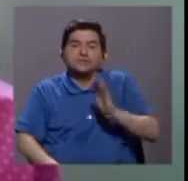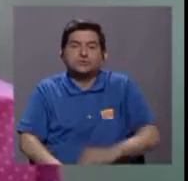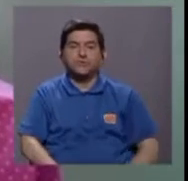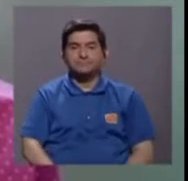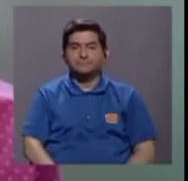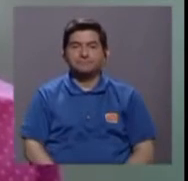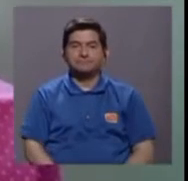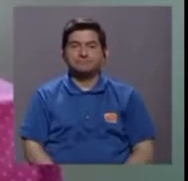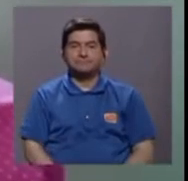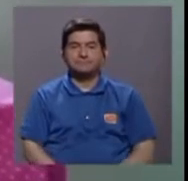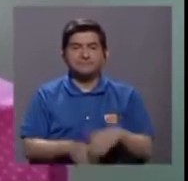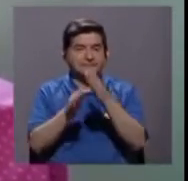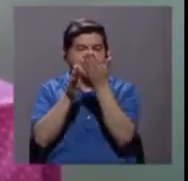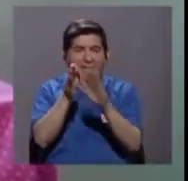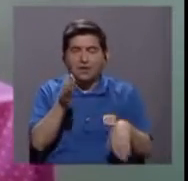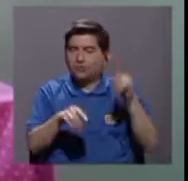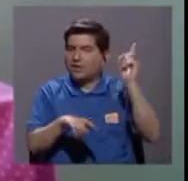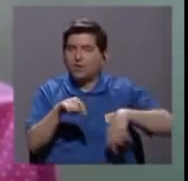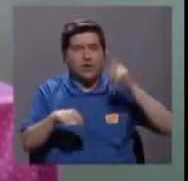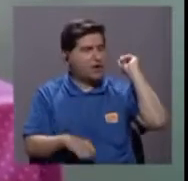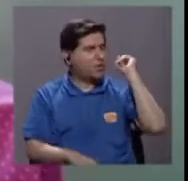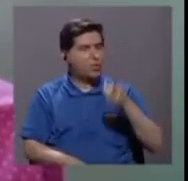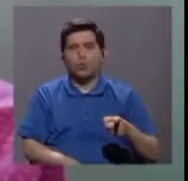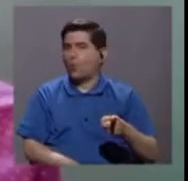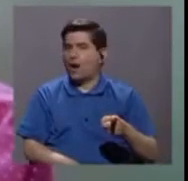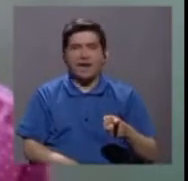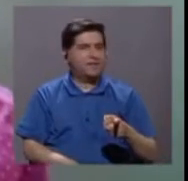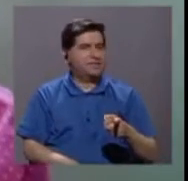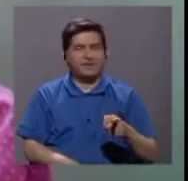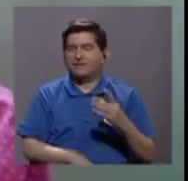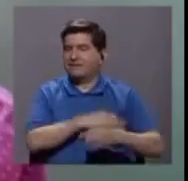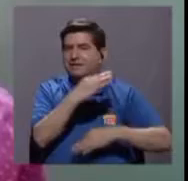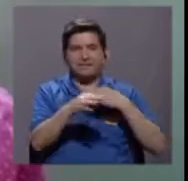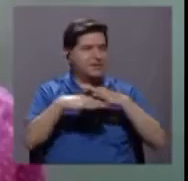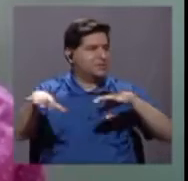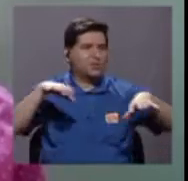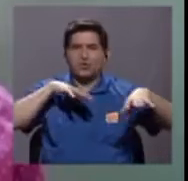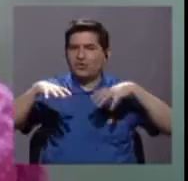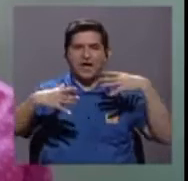Entonces ahí la Contraloría no puede obligar a que se tome este tipo de acciones.